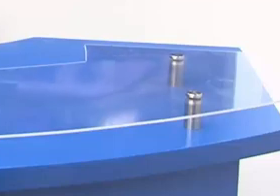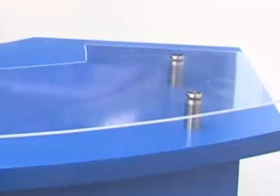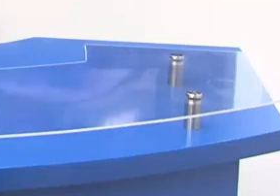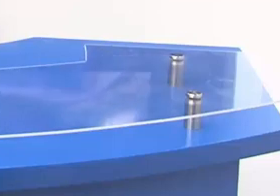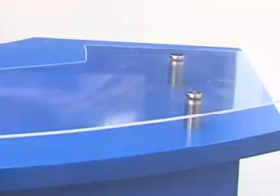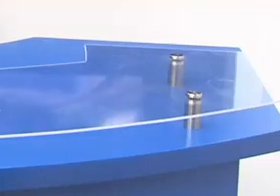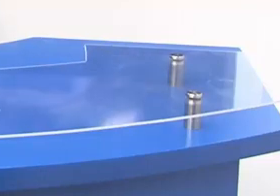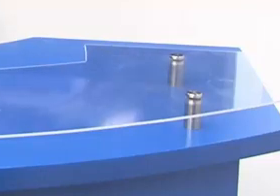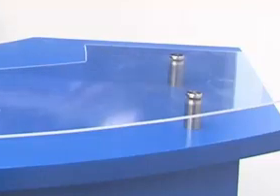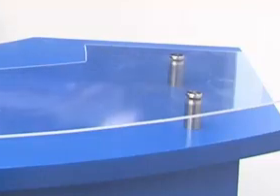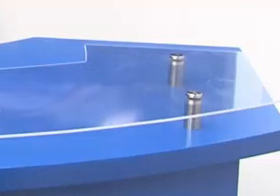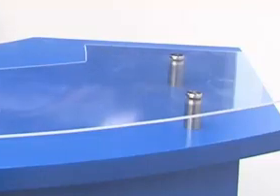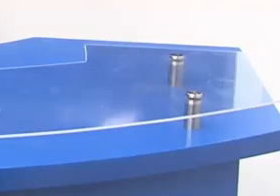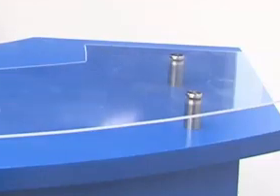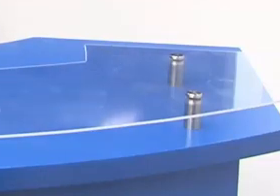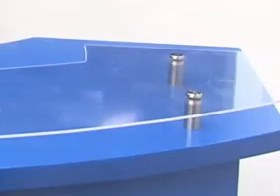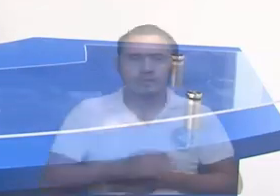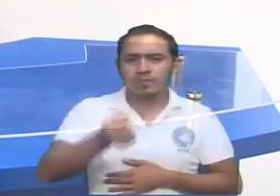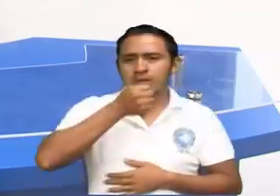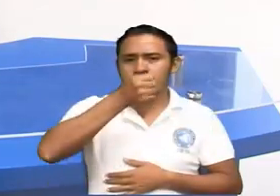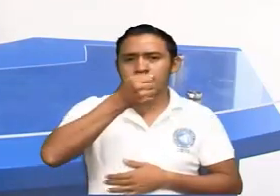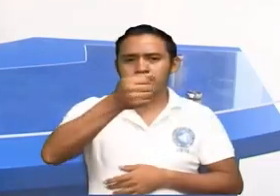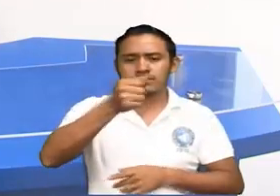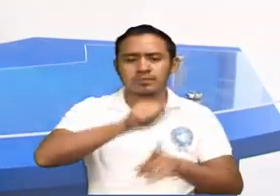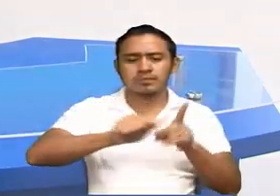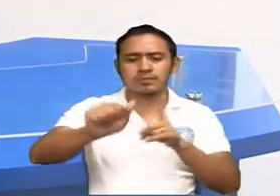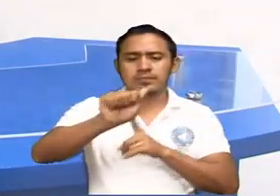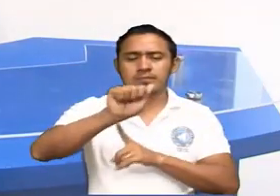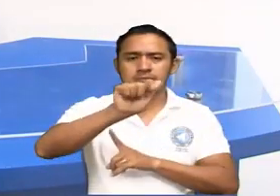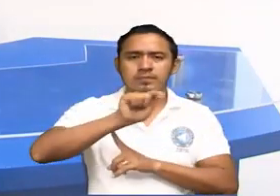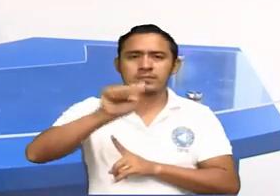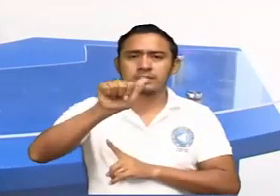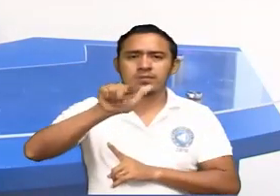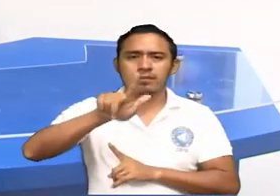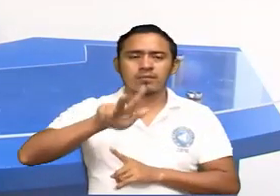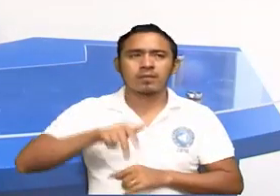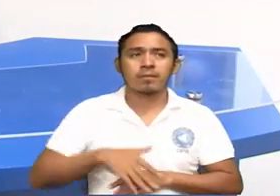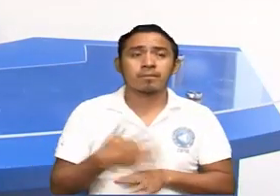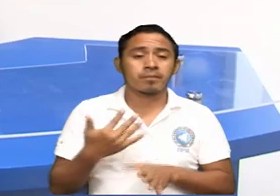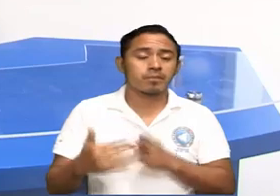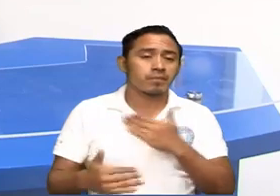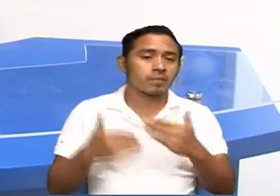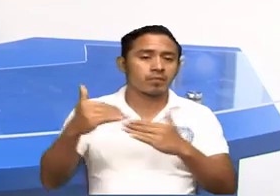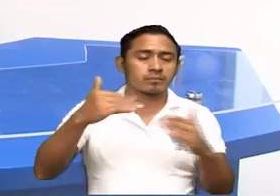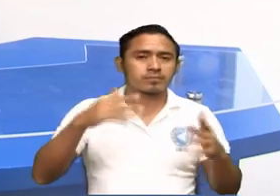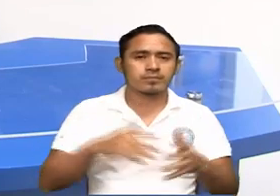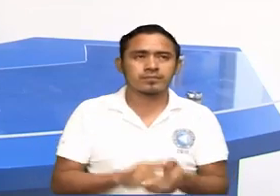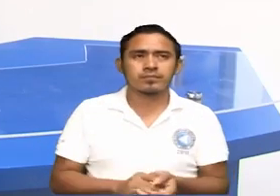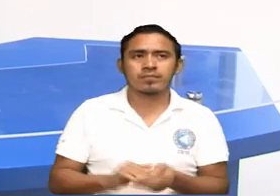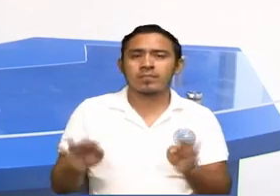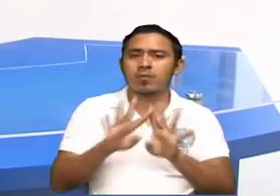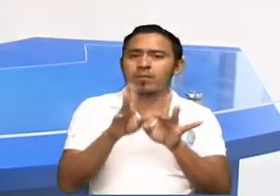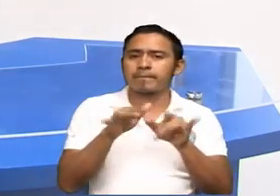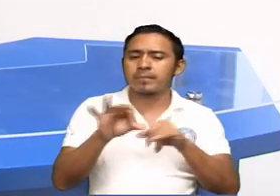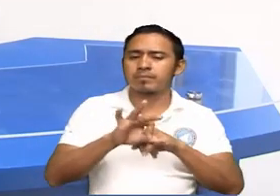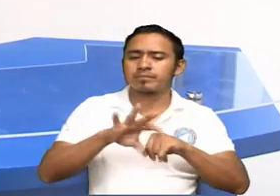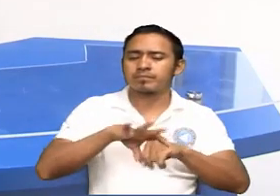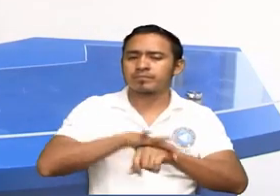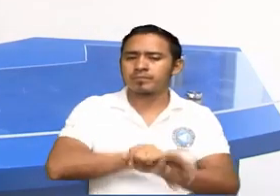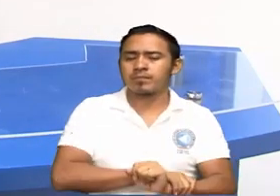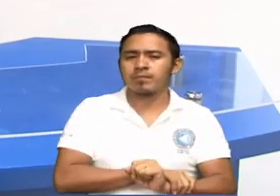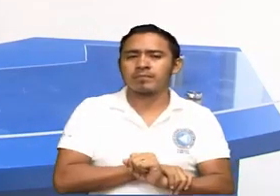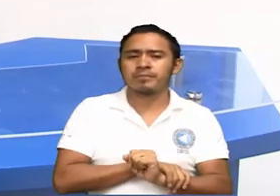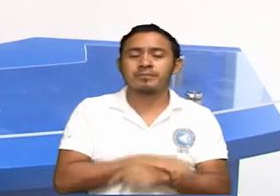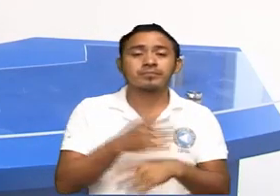Muchísimas gracias por estar pendiente de Noticias Asamblea TV. Iniciamos nuestro proceso informativo porque la compañera Rosario Murillo,